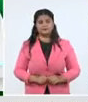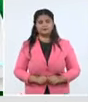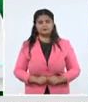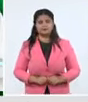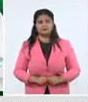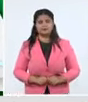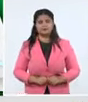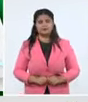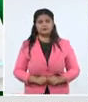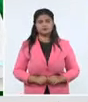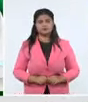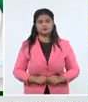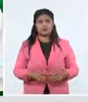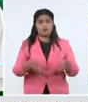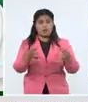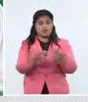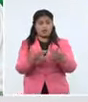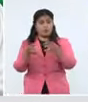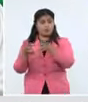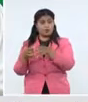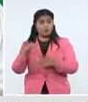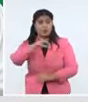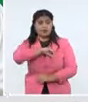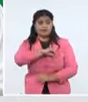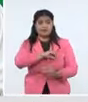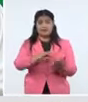Se incrementa el número de asintomáticos,